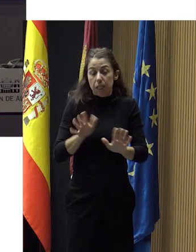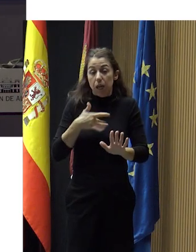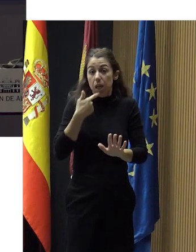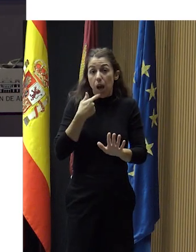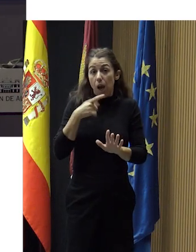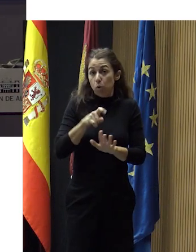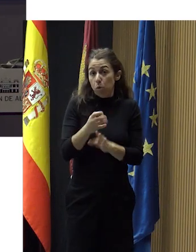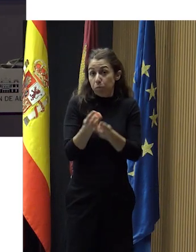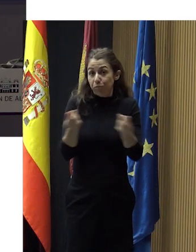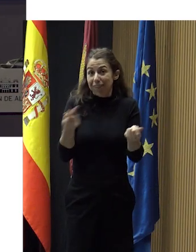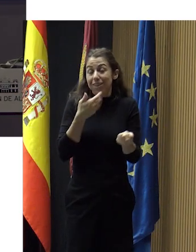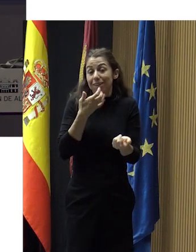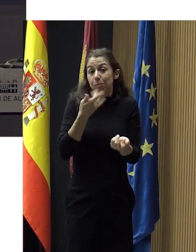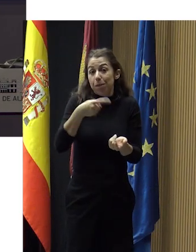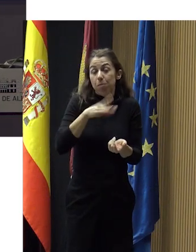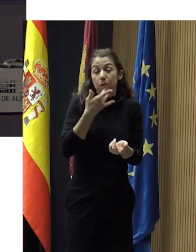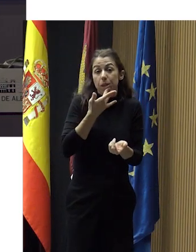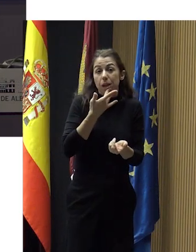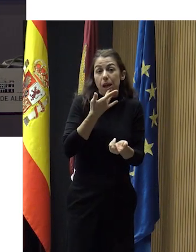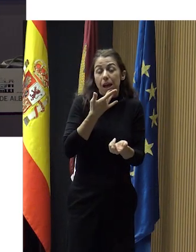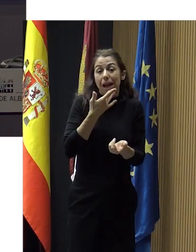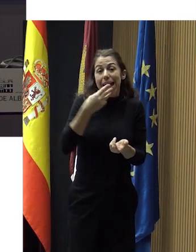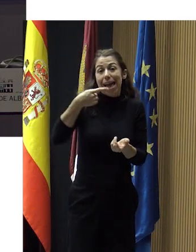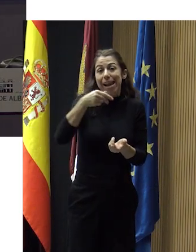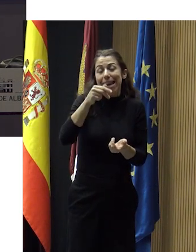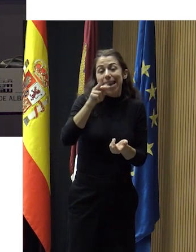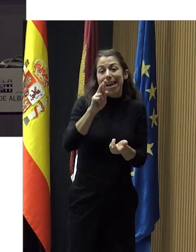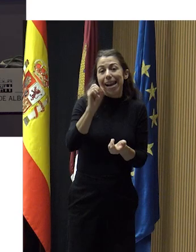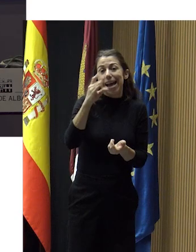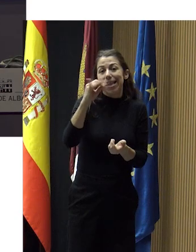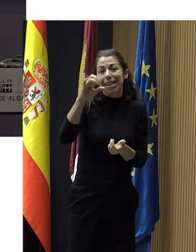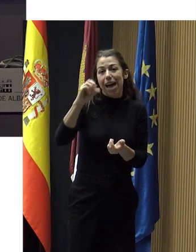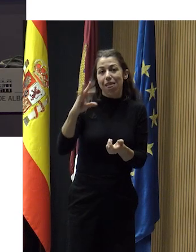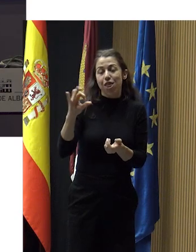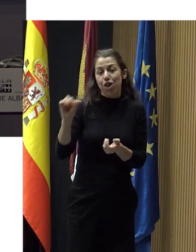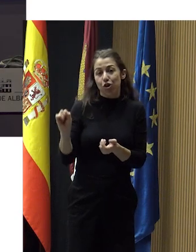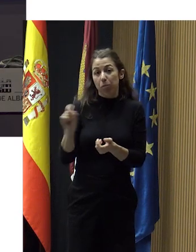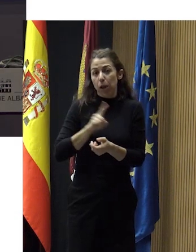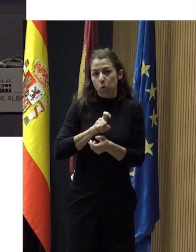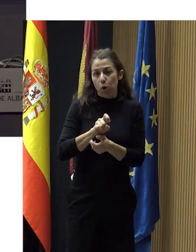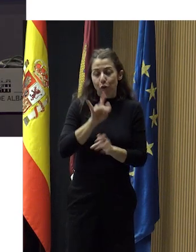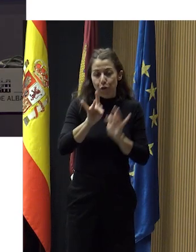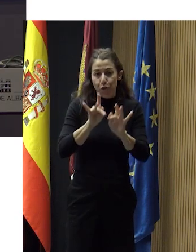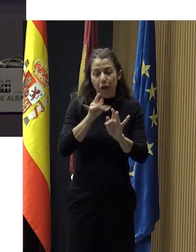hemos eliminado el tumor. Si no, también se puede aplicar radiación ionizante para destruir las células tumorales. También se puede